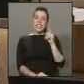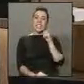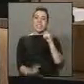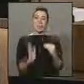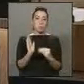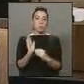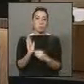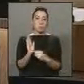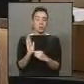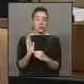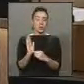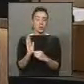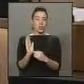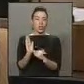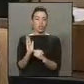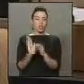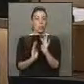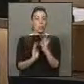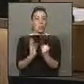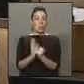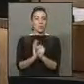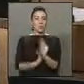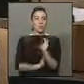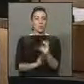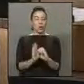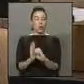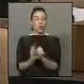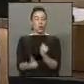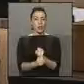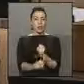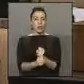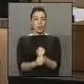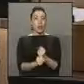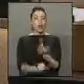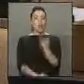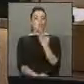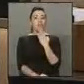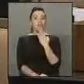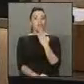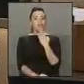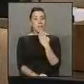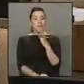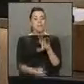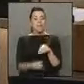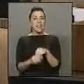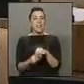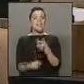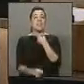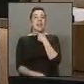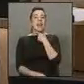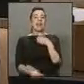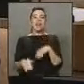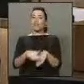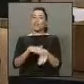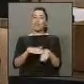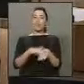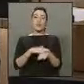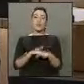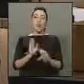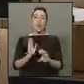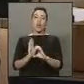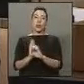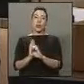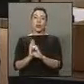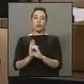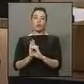solo señalado en el inciso cuarto del artículo segundo del Código del Trabajo, sino que además forma parte de las garantías fundamentales que nuestra